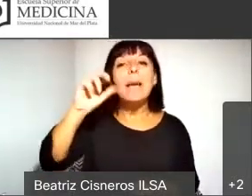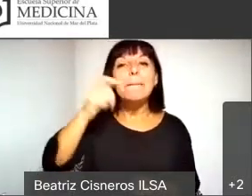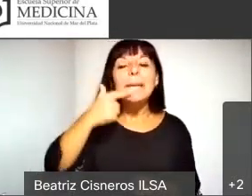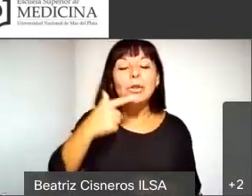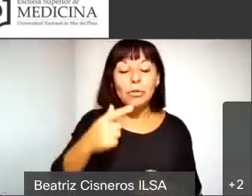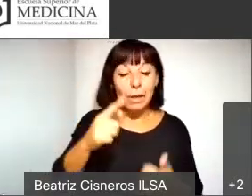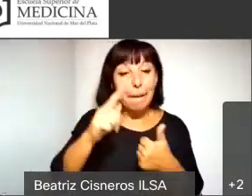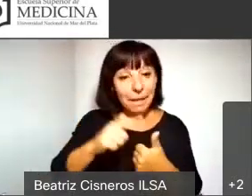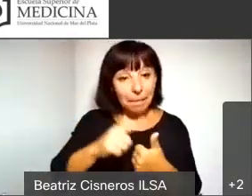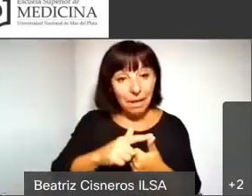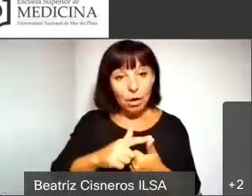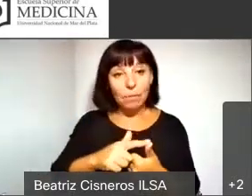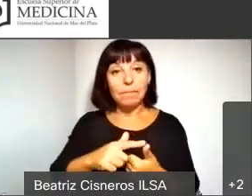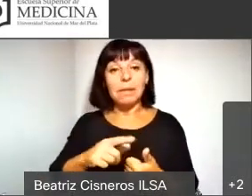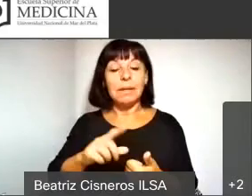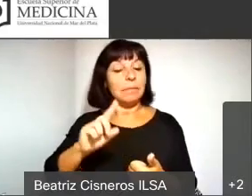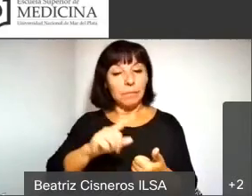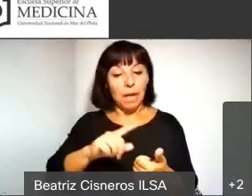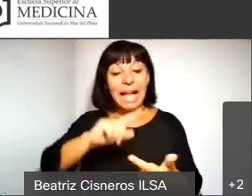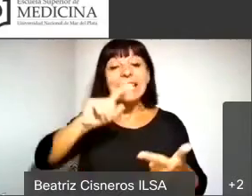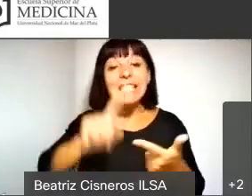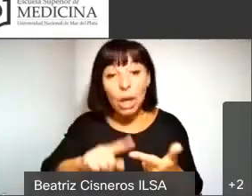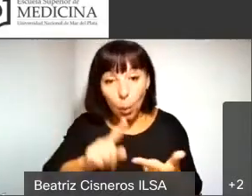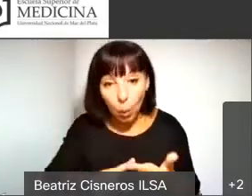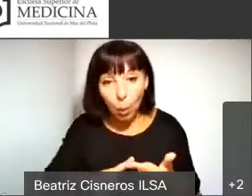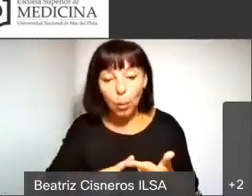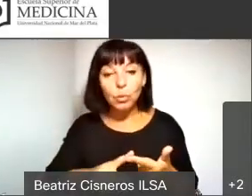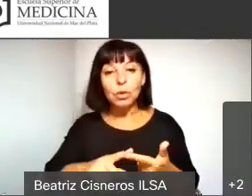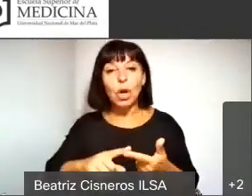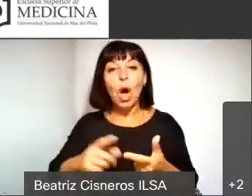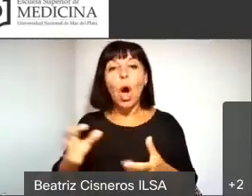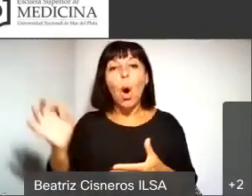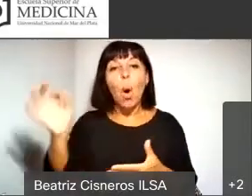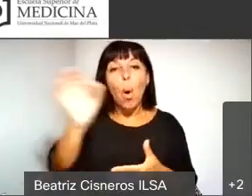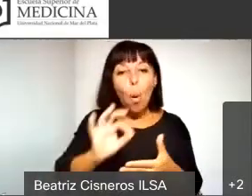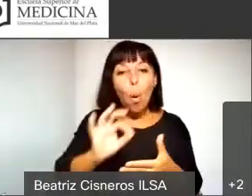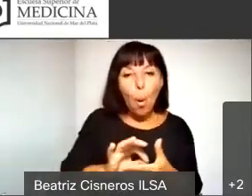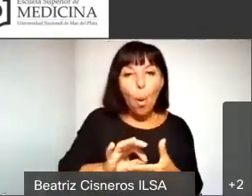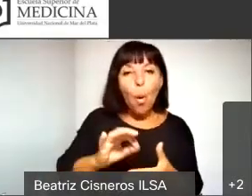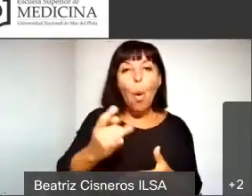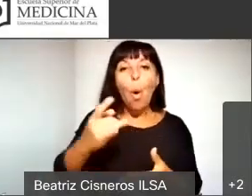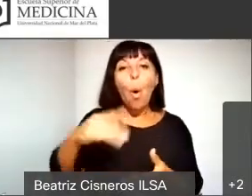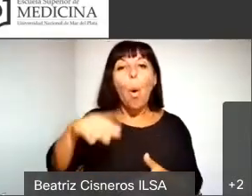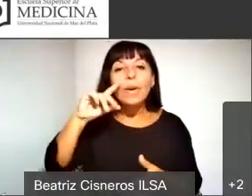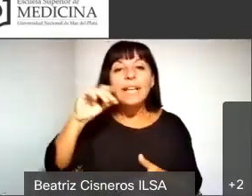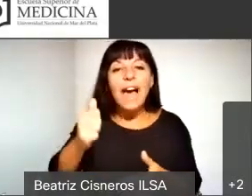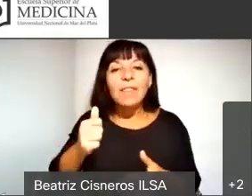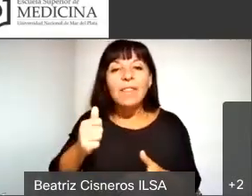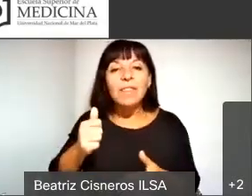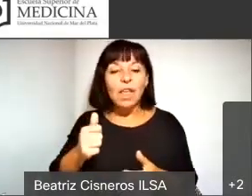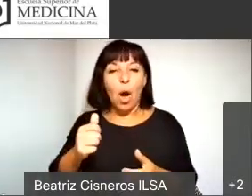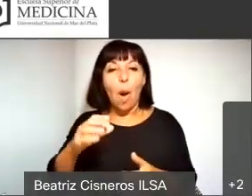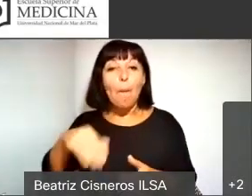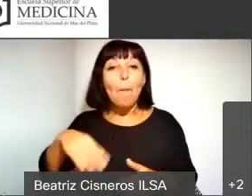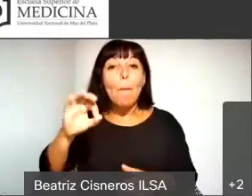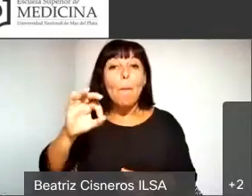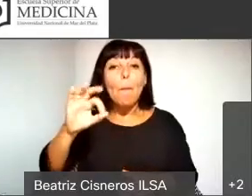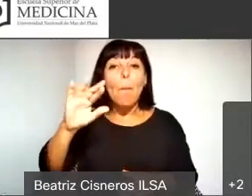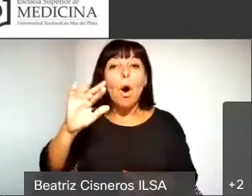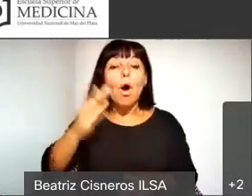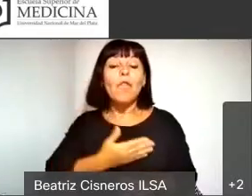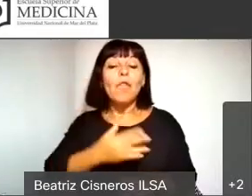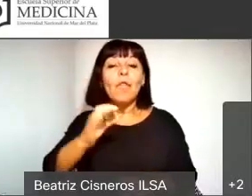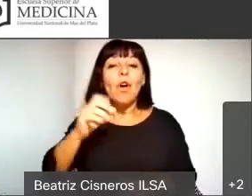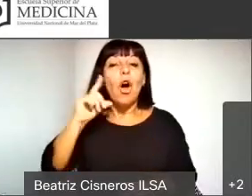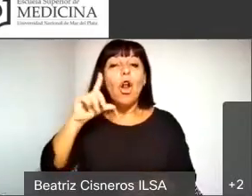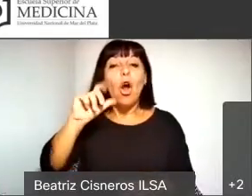la célula es la unidad morfológica y funcional de todos los organismos vivos. ¿Vieron cuando se define la